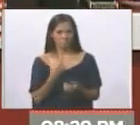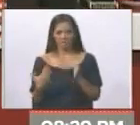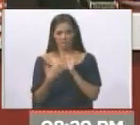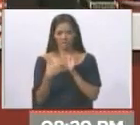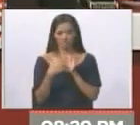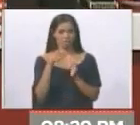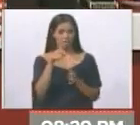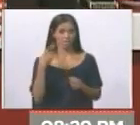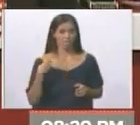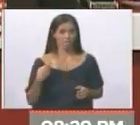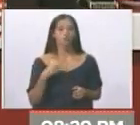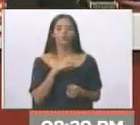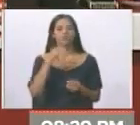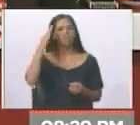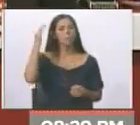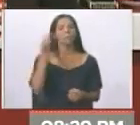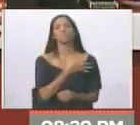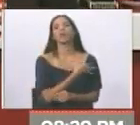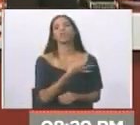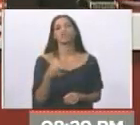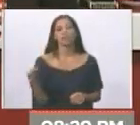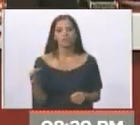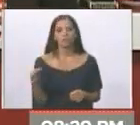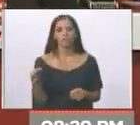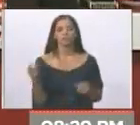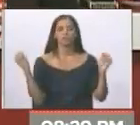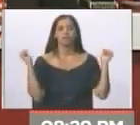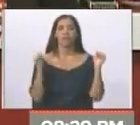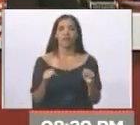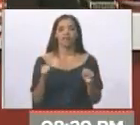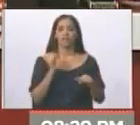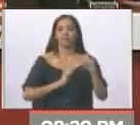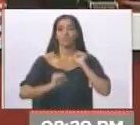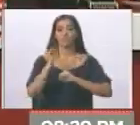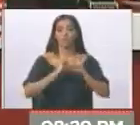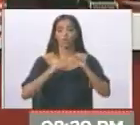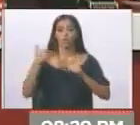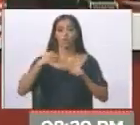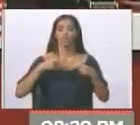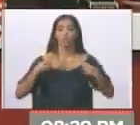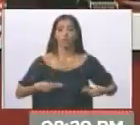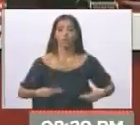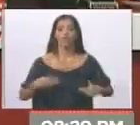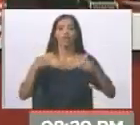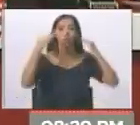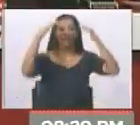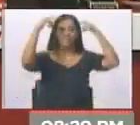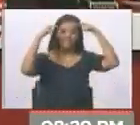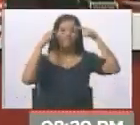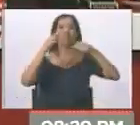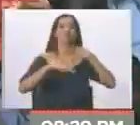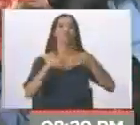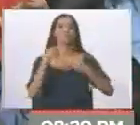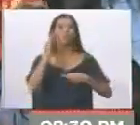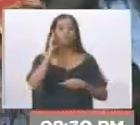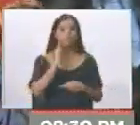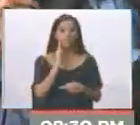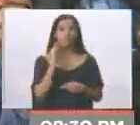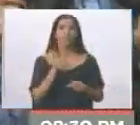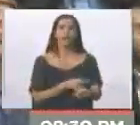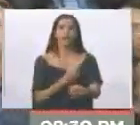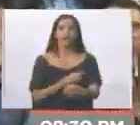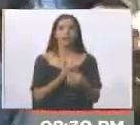tengan. Nosotros sabemos perfectamente que aquí quien ha defendido los derechos humanos es el comandante Chávez, la revolución bolivariana, el hermano